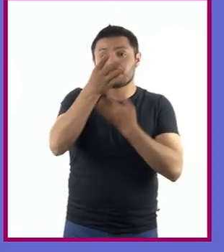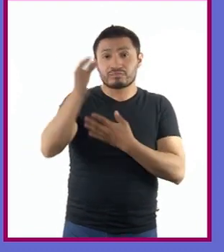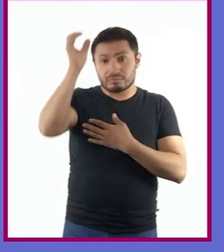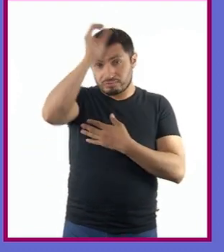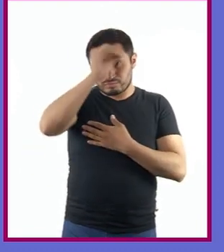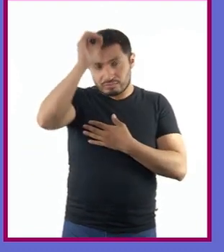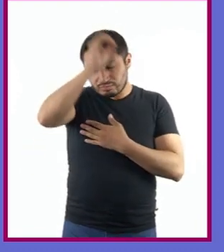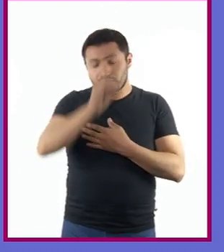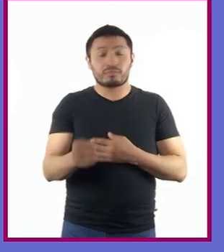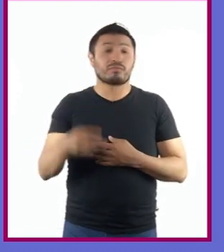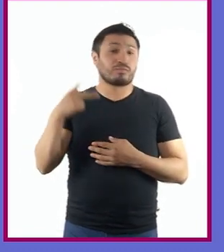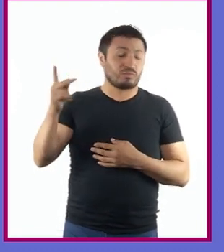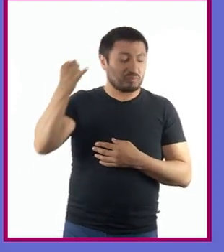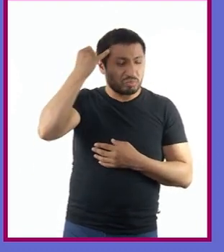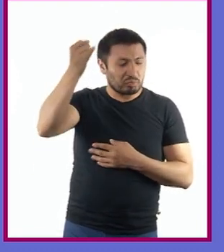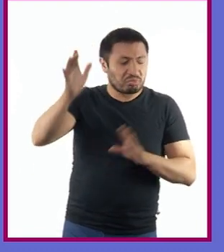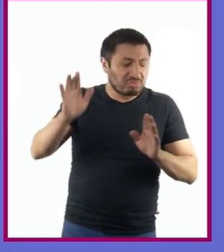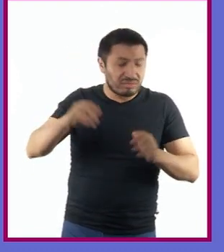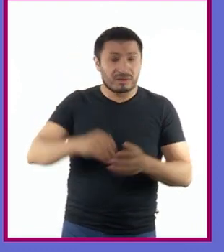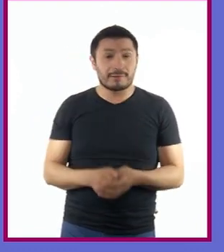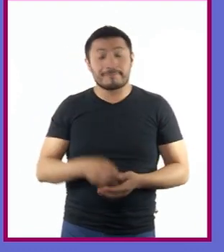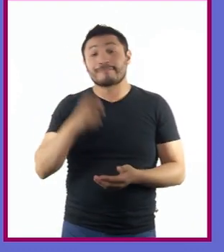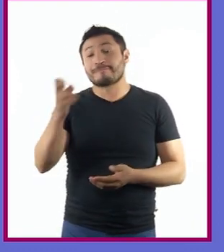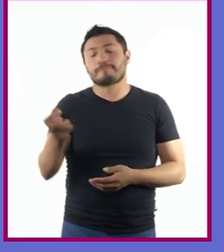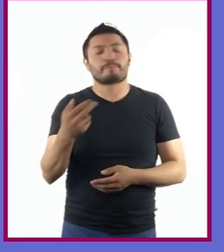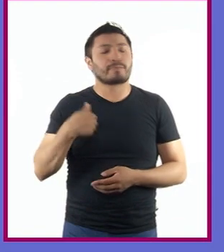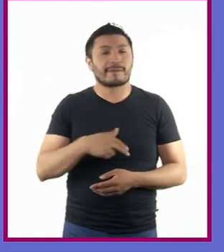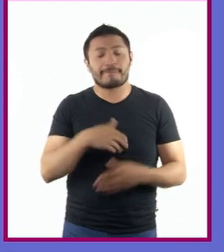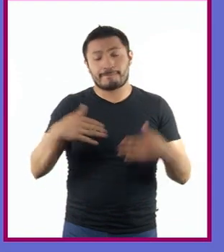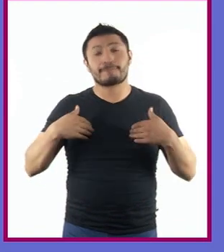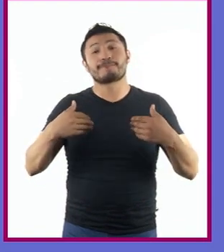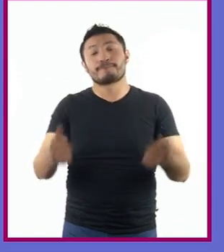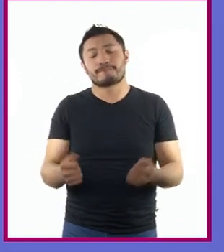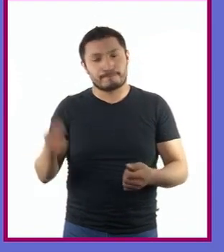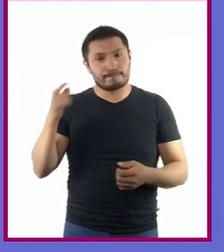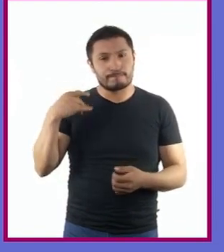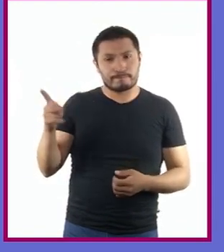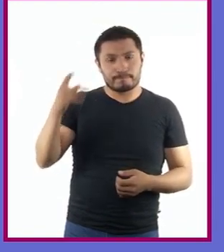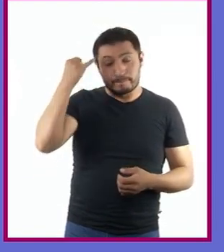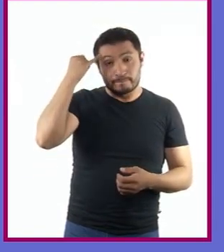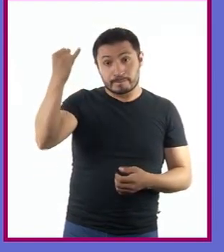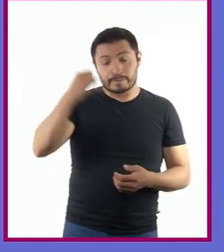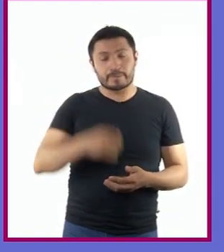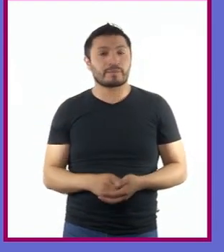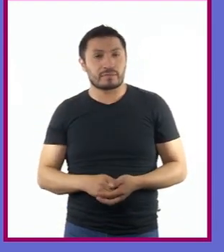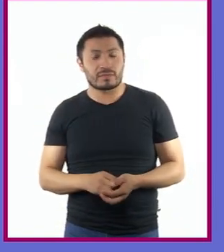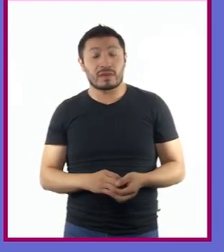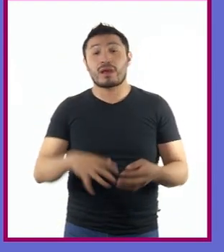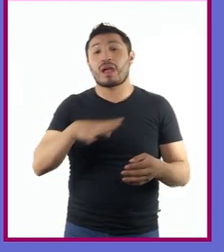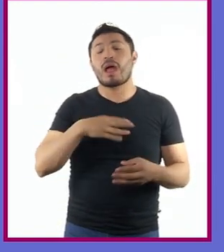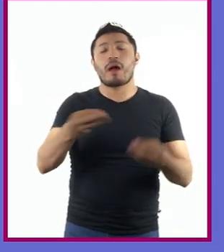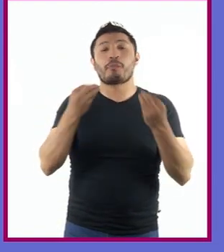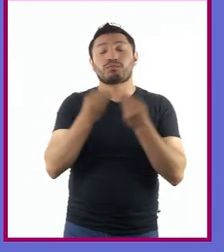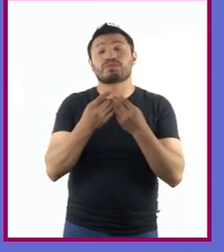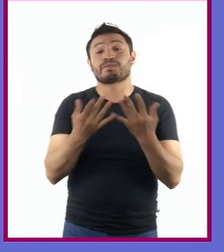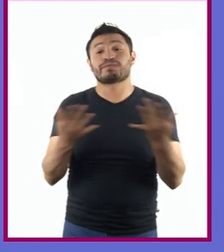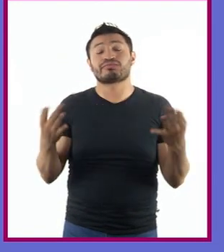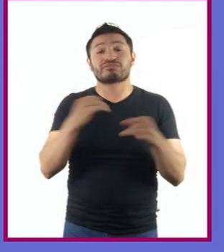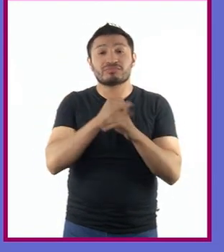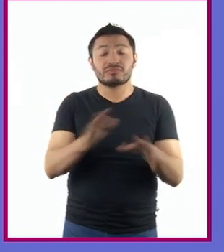decir, plantean su punto de vista, lo cual nos ayuda a comprender la perspectiva del autor. Existe mucha información acerca